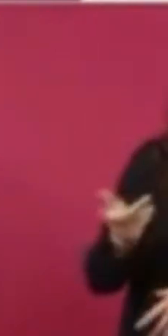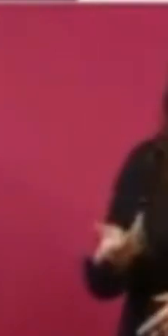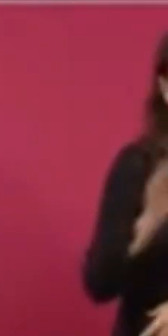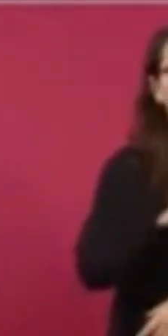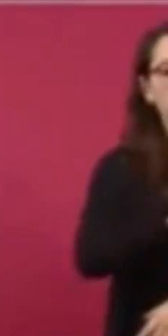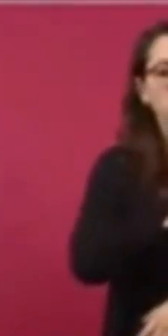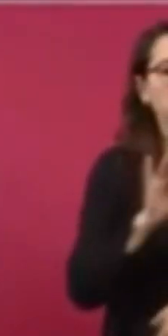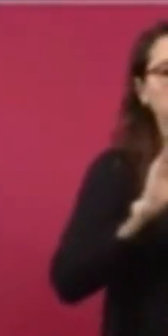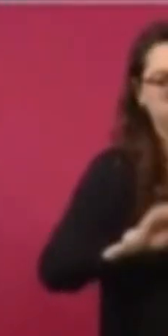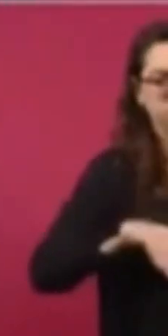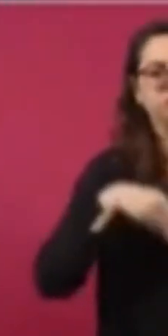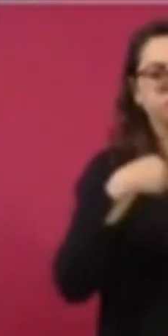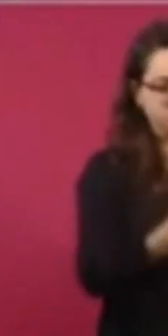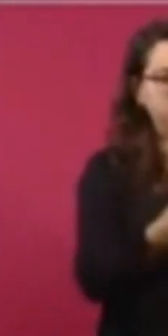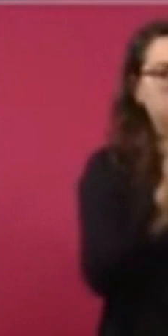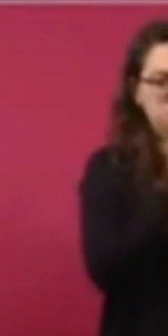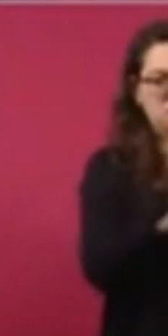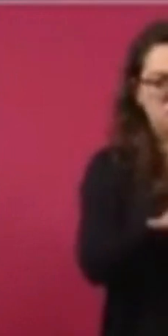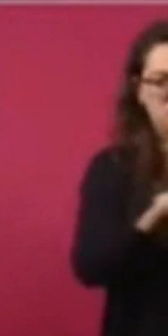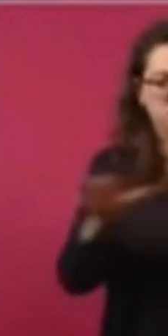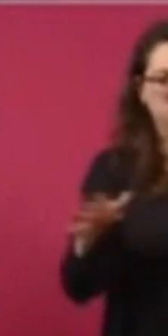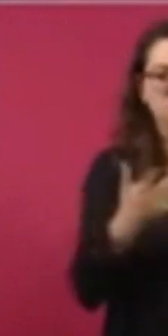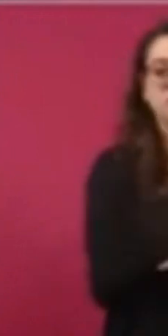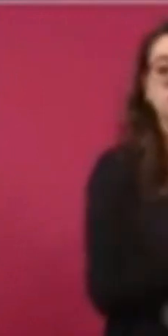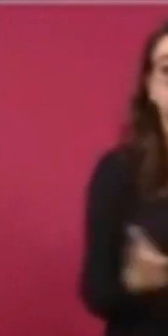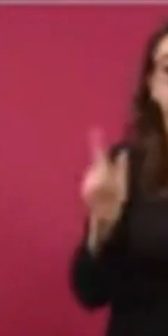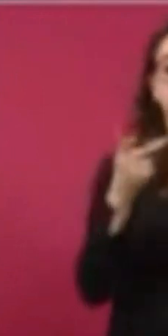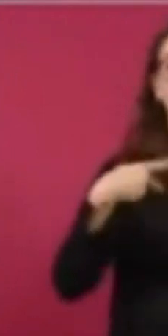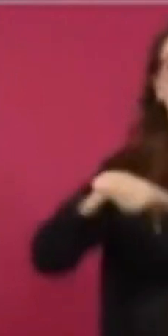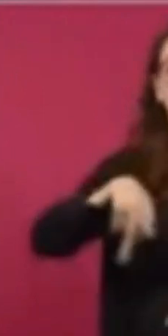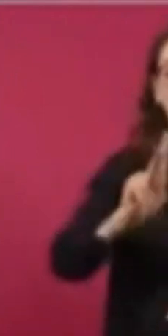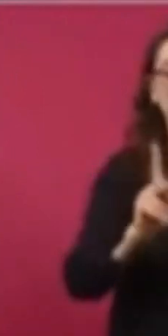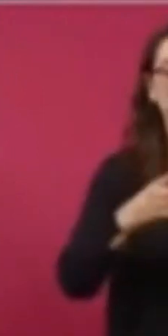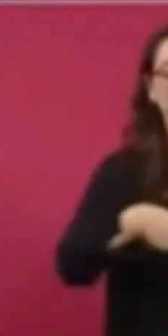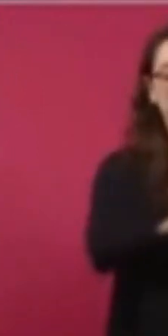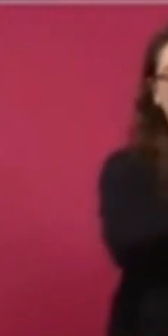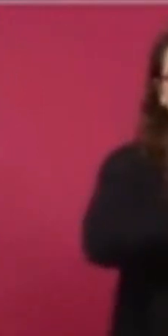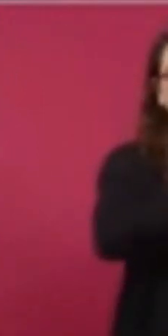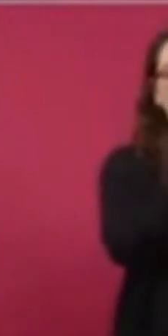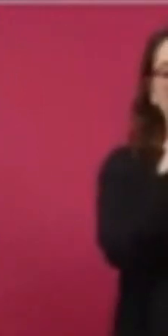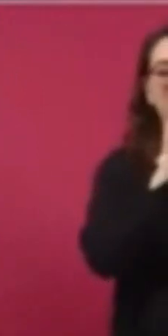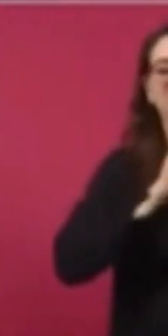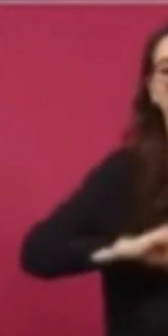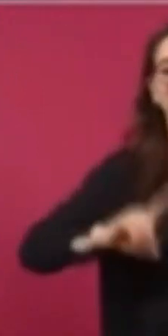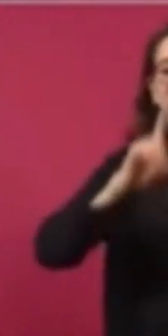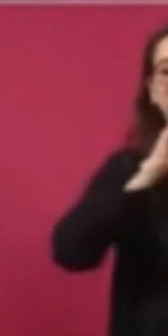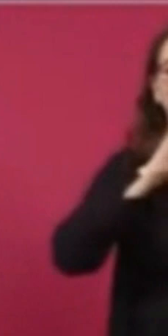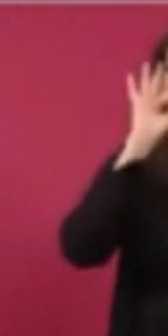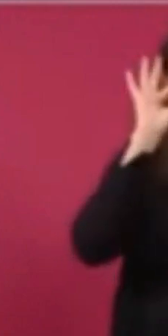Pero eso es parte de la propaganda en contra, ¿no? Decir, no quieren que se sepa nada.